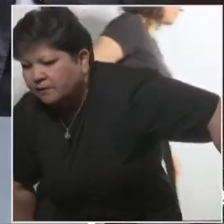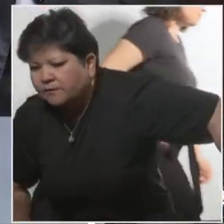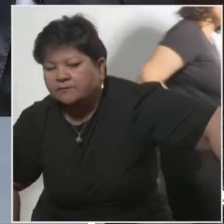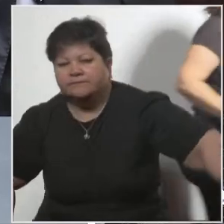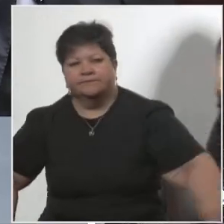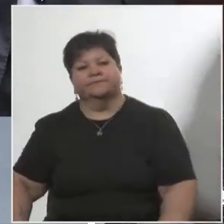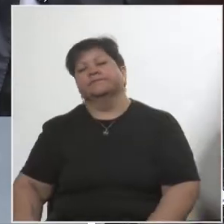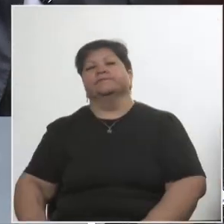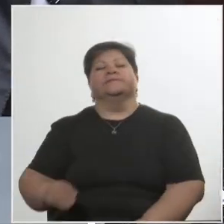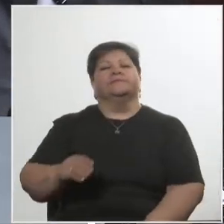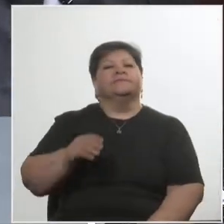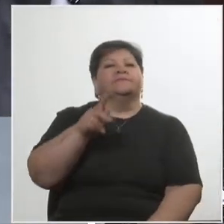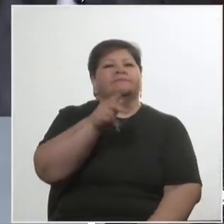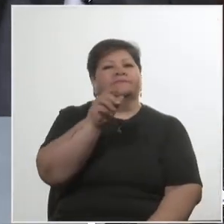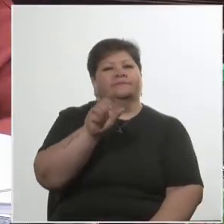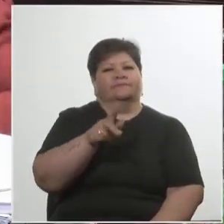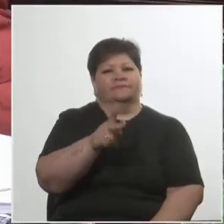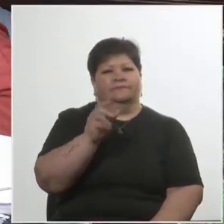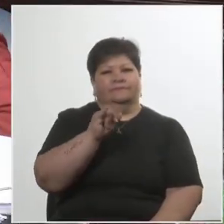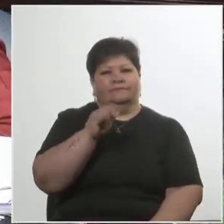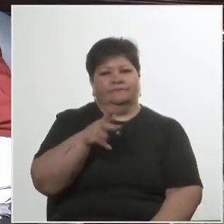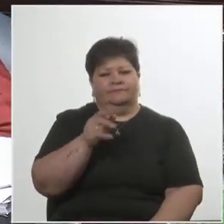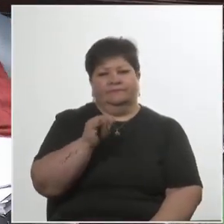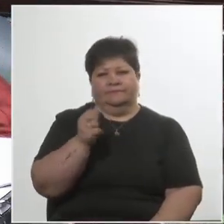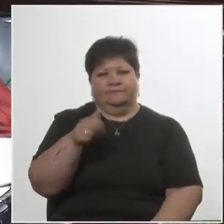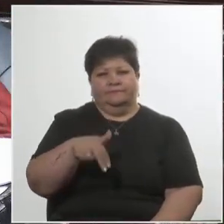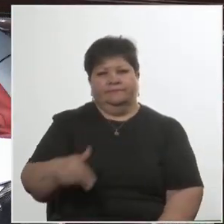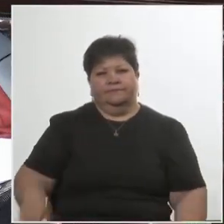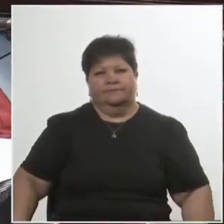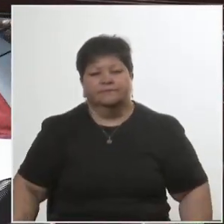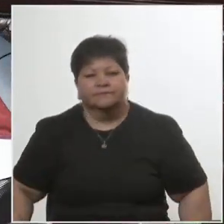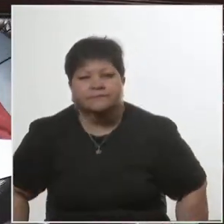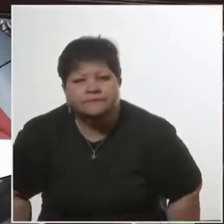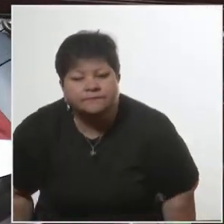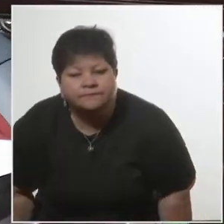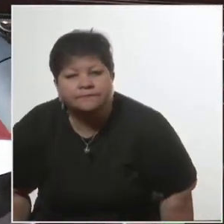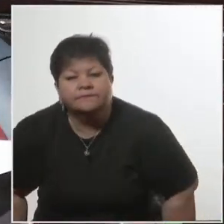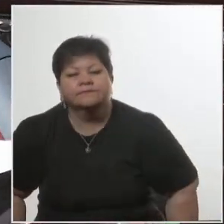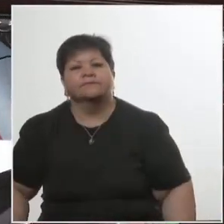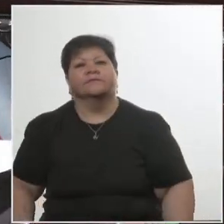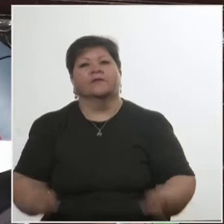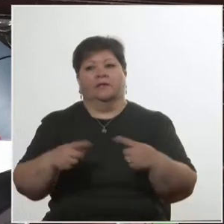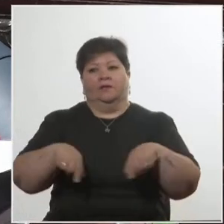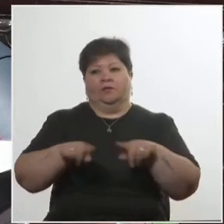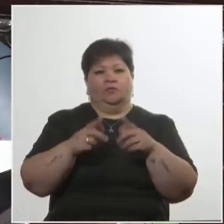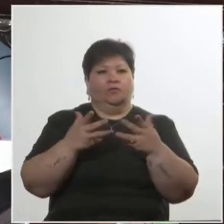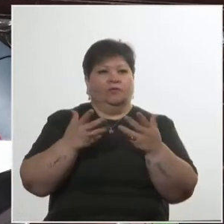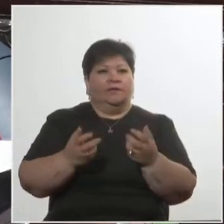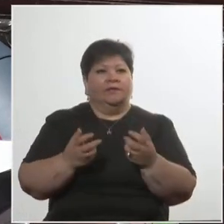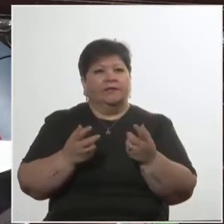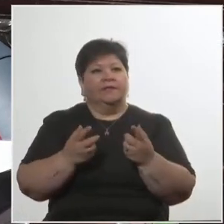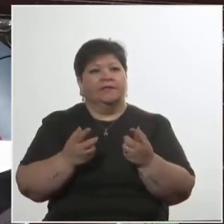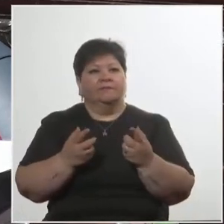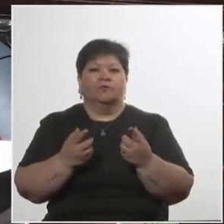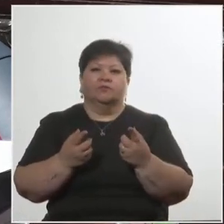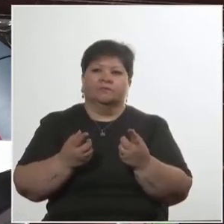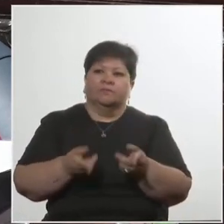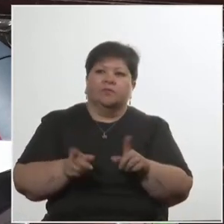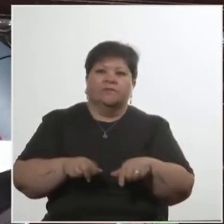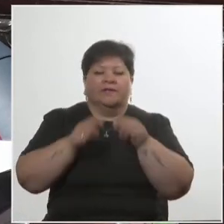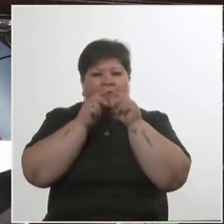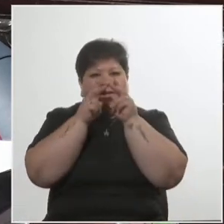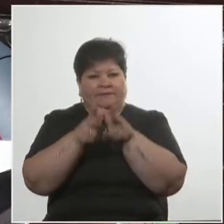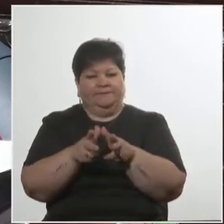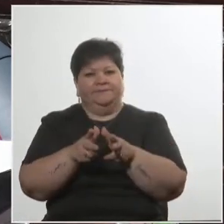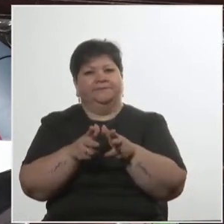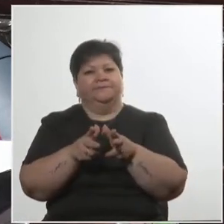este gracias señora presidenta nosotros queremos con mucha fuerza volver a reafirmar lo